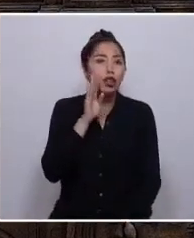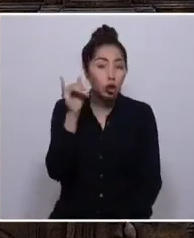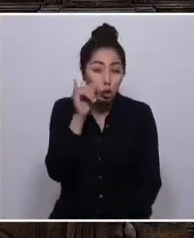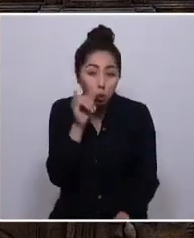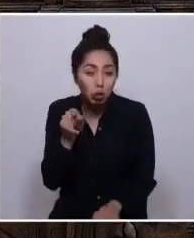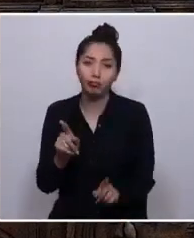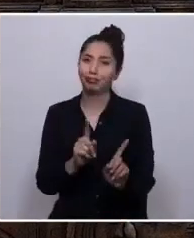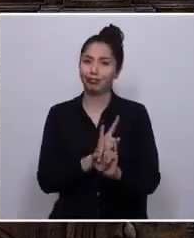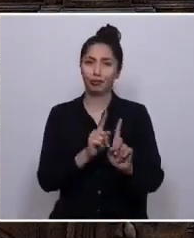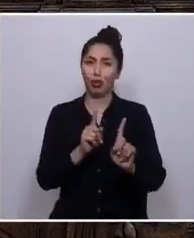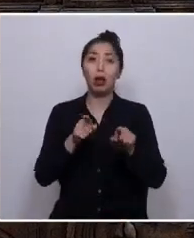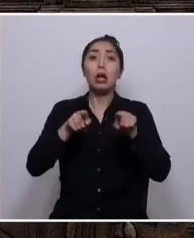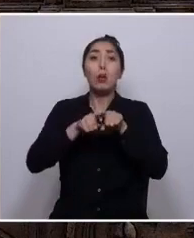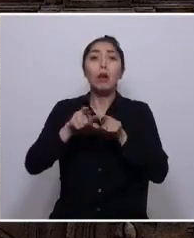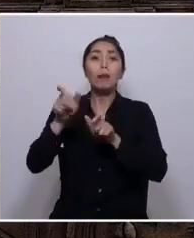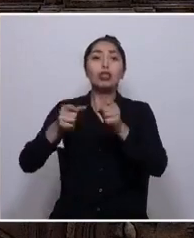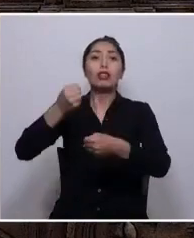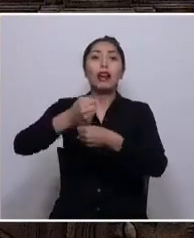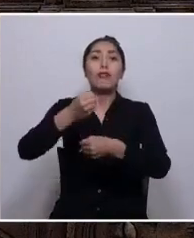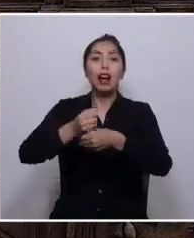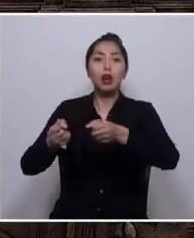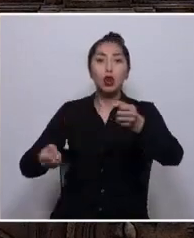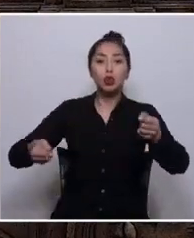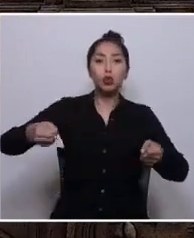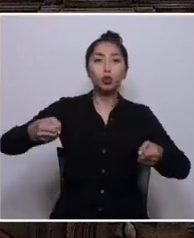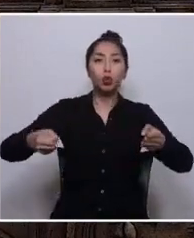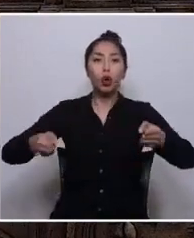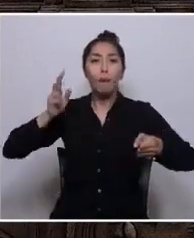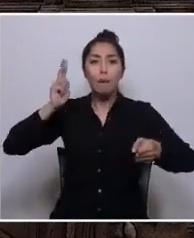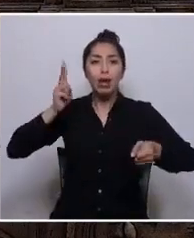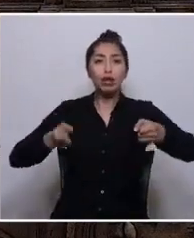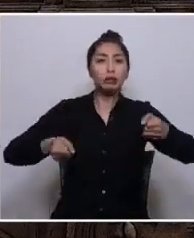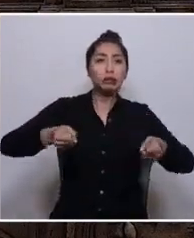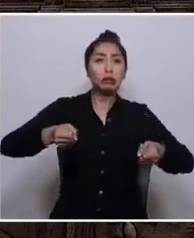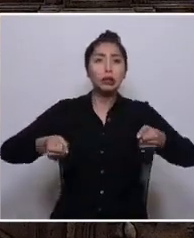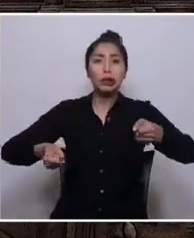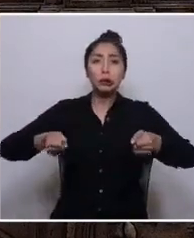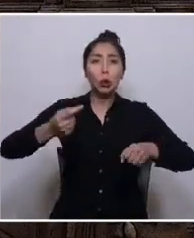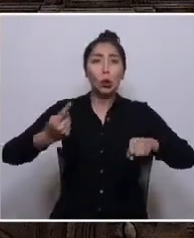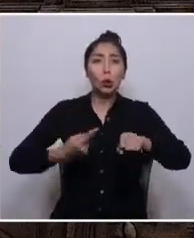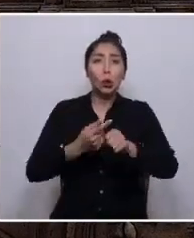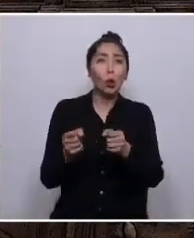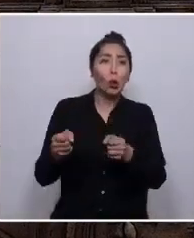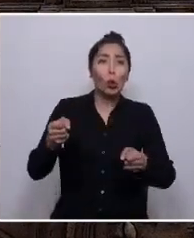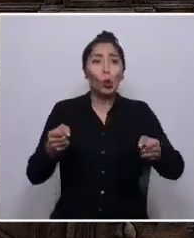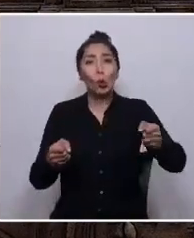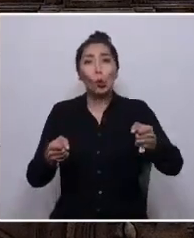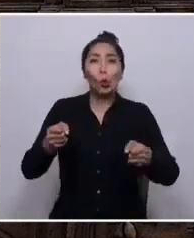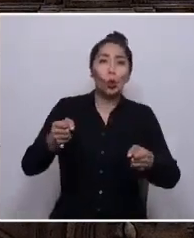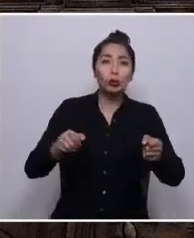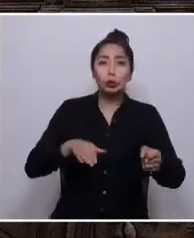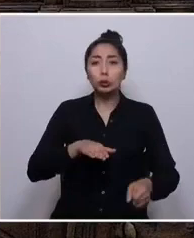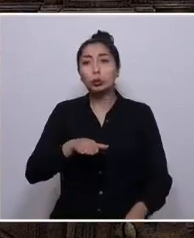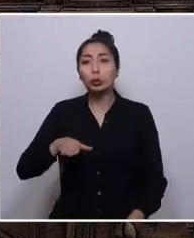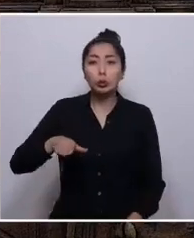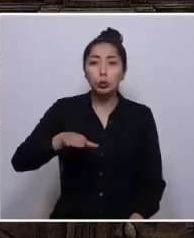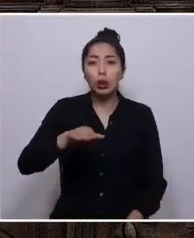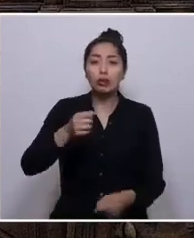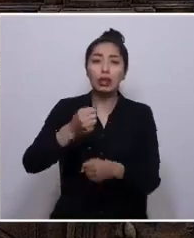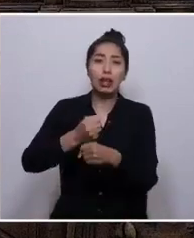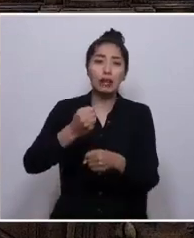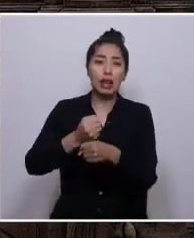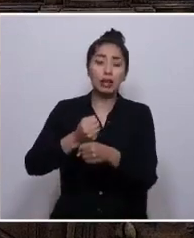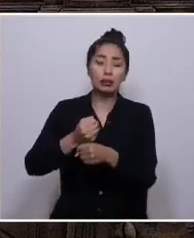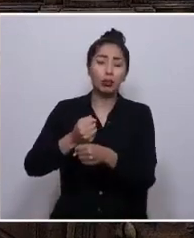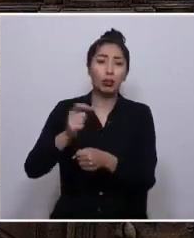del transantiago viajando más de una hora por vivir en la periferia y trabajar en el centro hay vidas más difíciles que